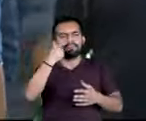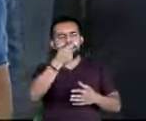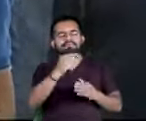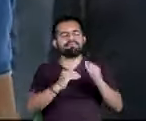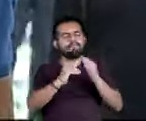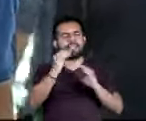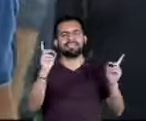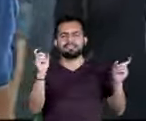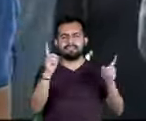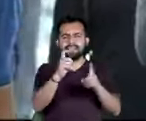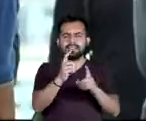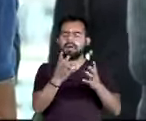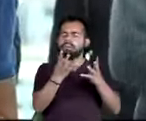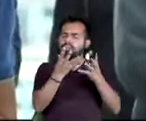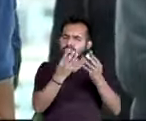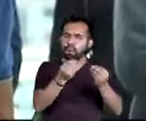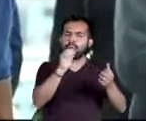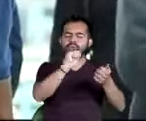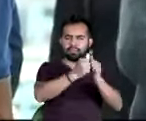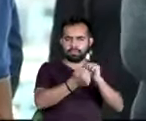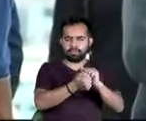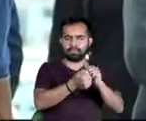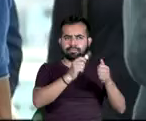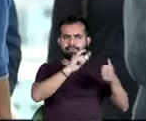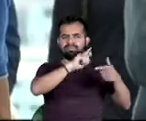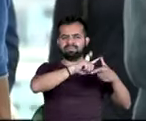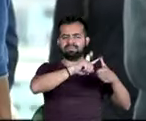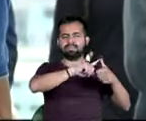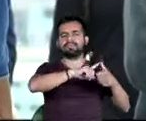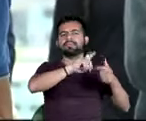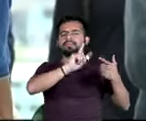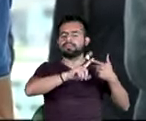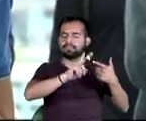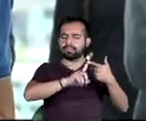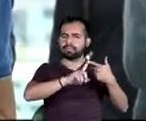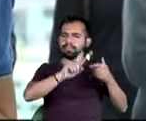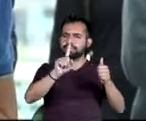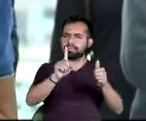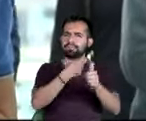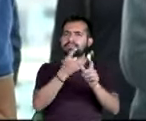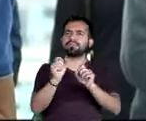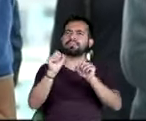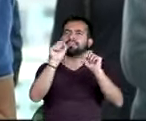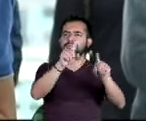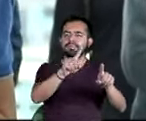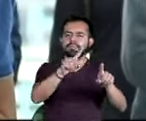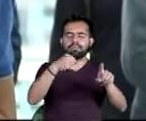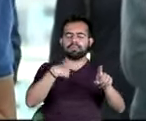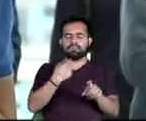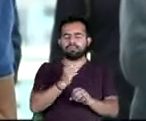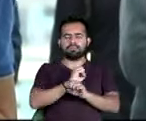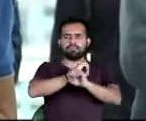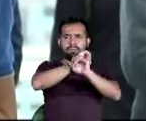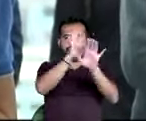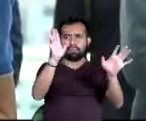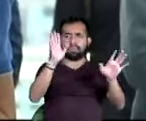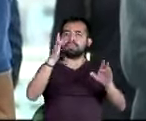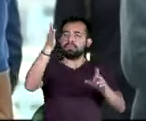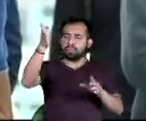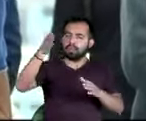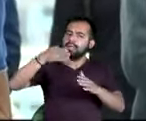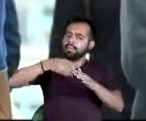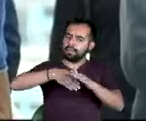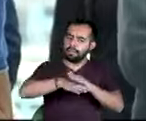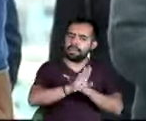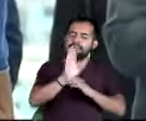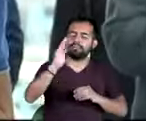que tienen mayores problemas? Y segundo, creo que en la primera pregunta de mi compañera no nos quedó claro si al ingresar usted a la alcaldía